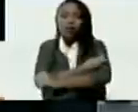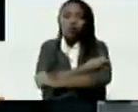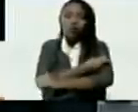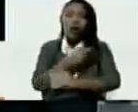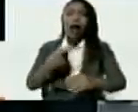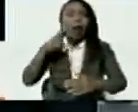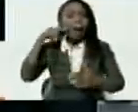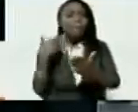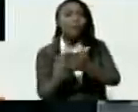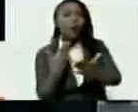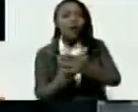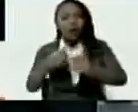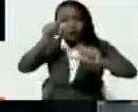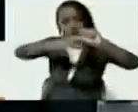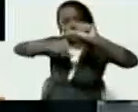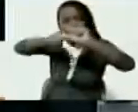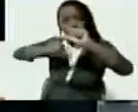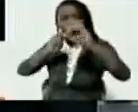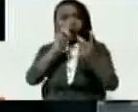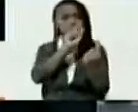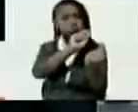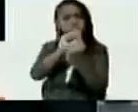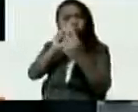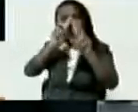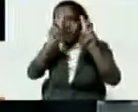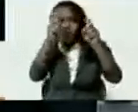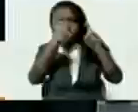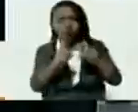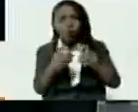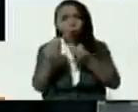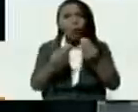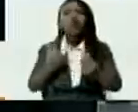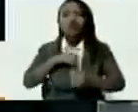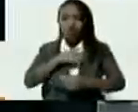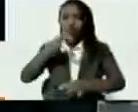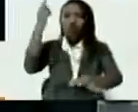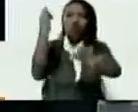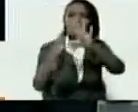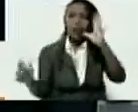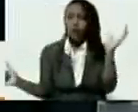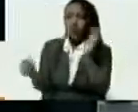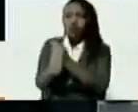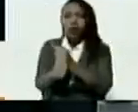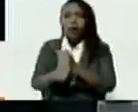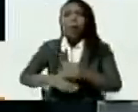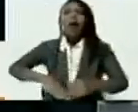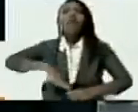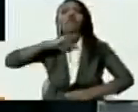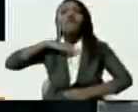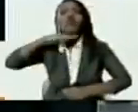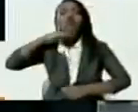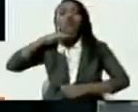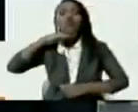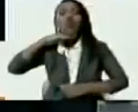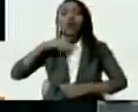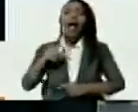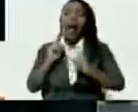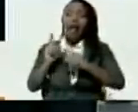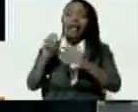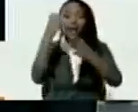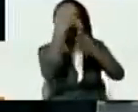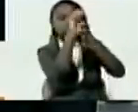las pruebas diagnósticas, pero las hemos conseguido para tener suficientes para esta